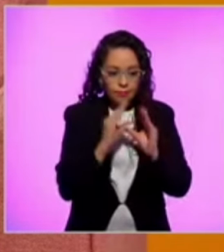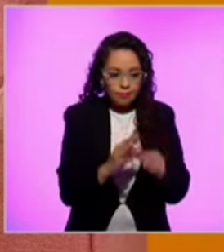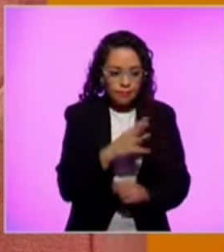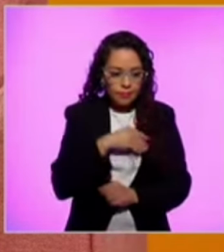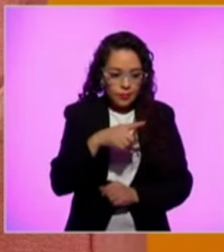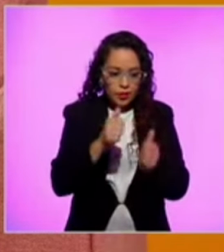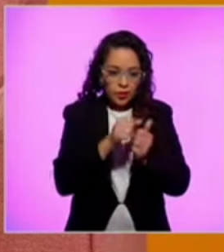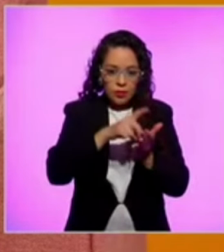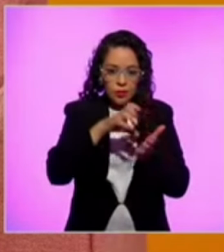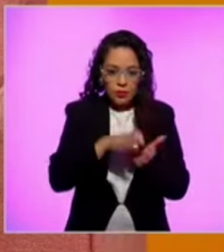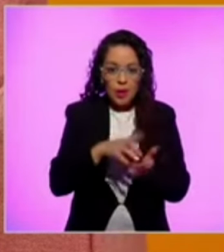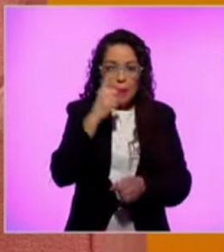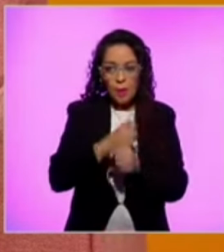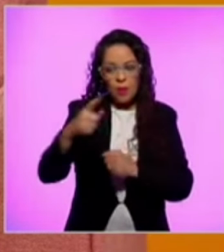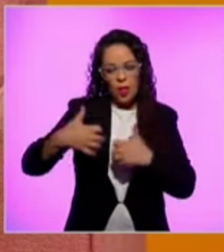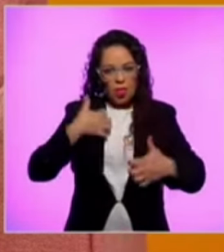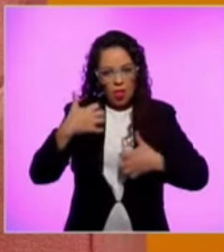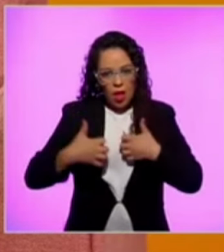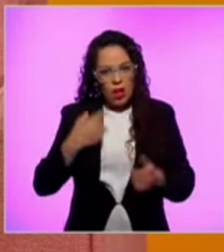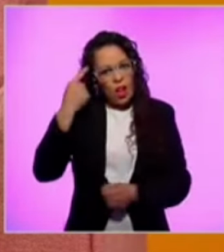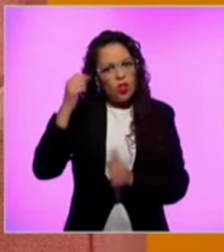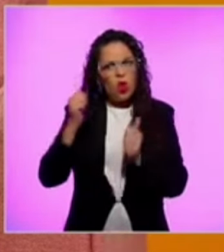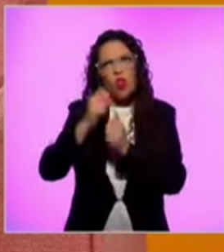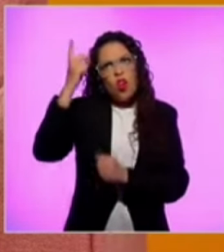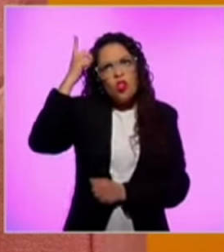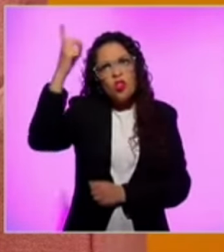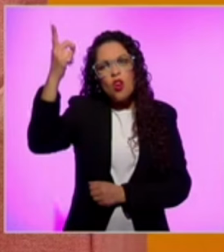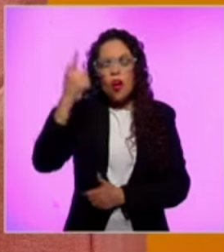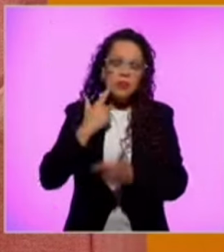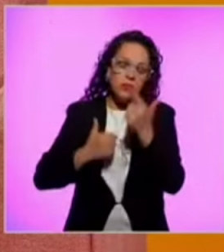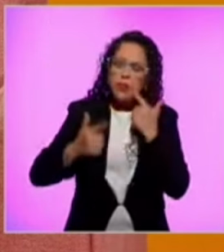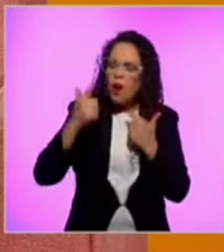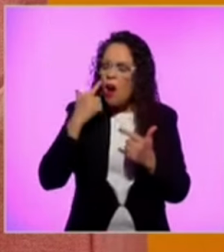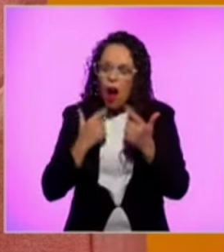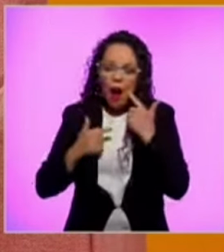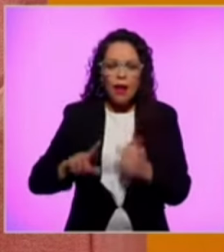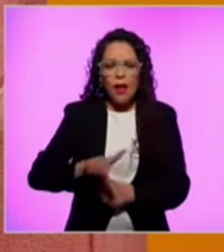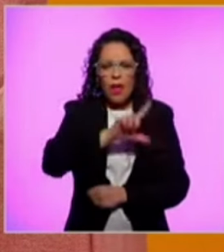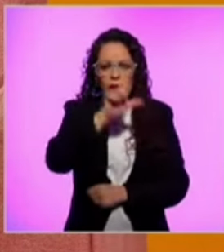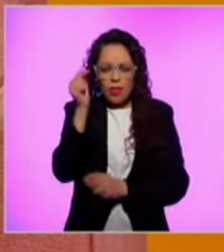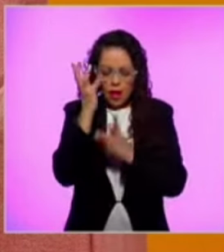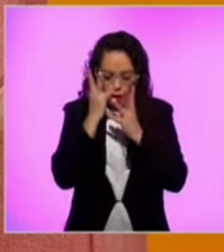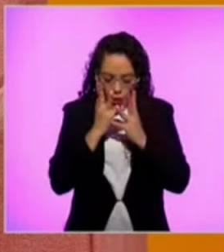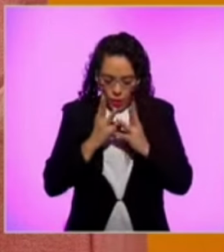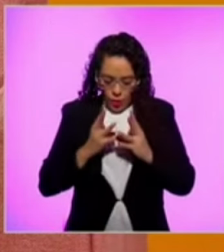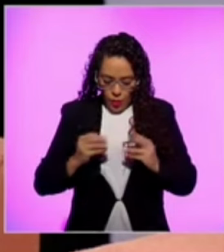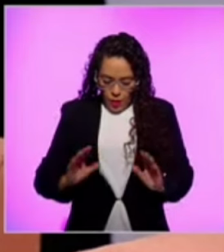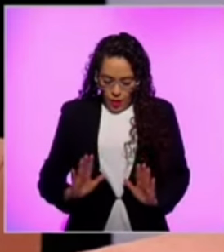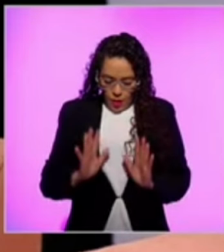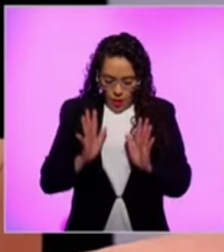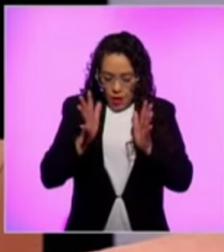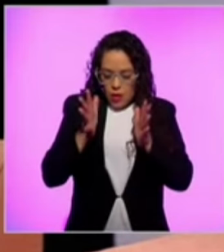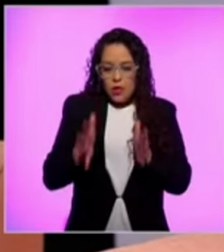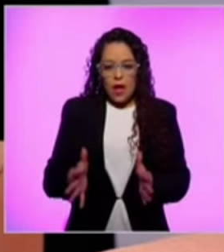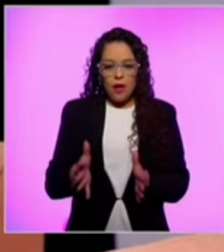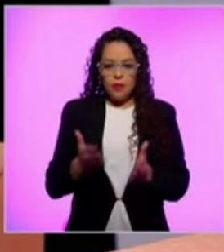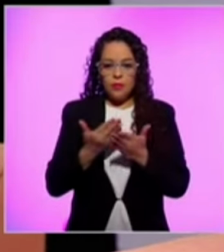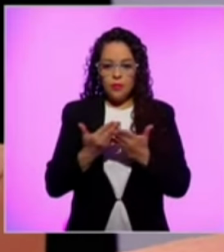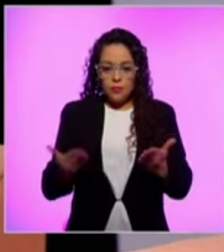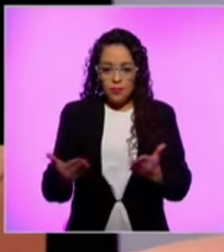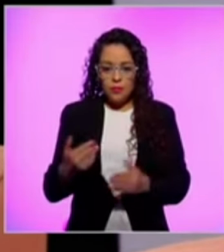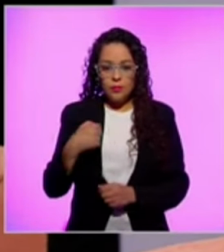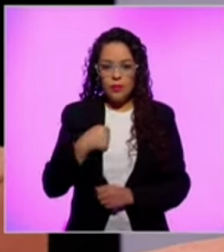y peleas y lloras y dices ya, ¿no? Entonces llega un momento en que dices, tengo que agarrar el toro por los